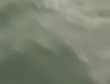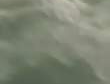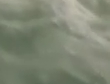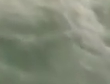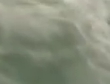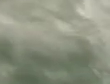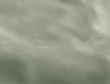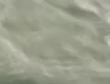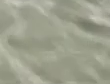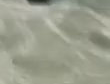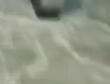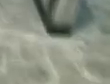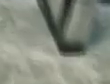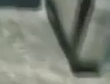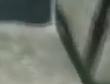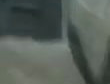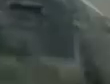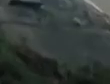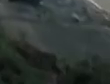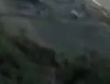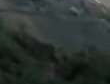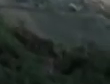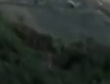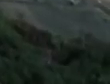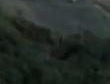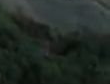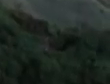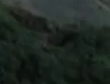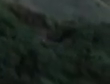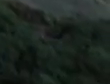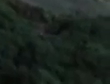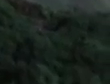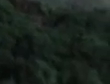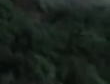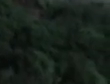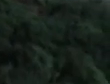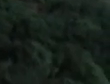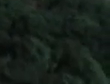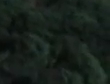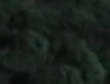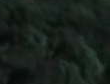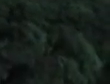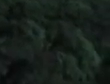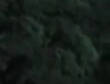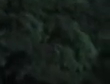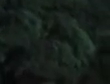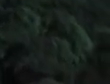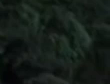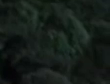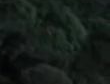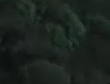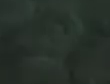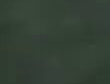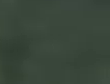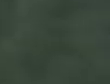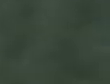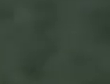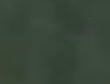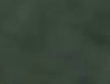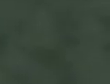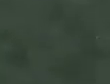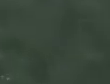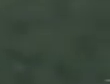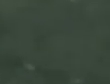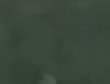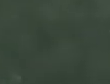al momento el 85% de la energía que se consume en el país provenga de fuentes renovables. La planificación de Coca-Codo inició en